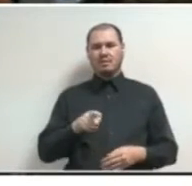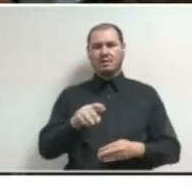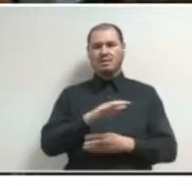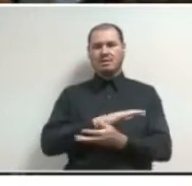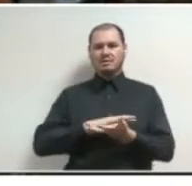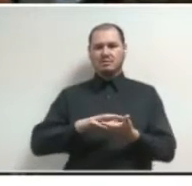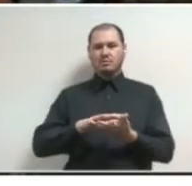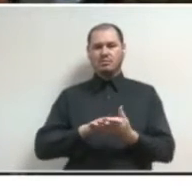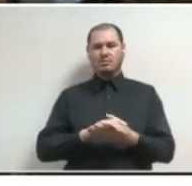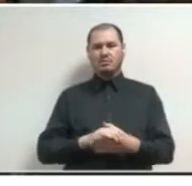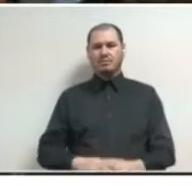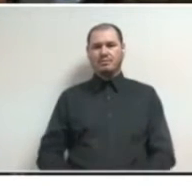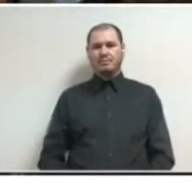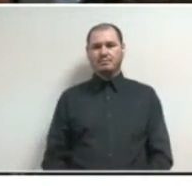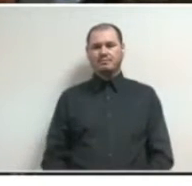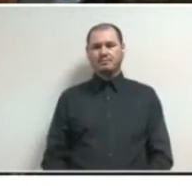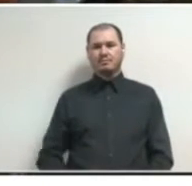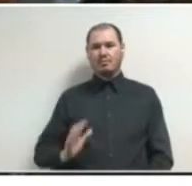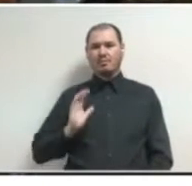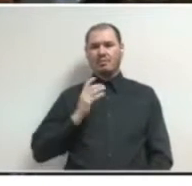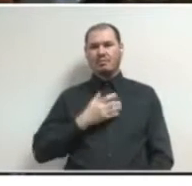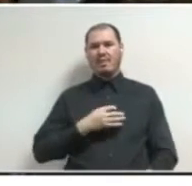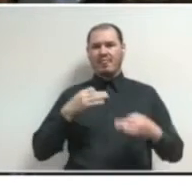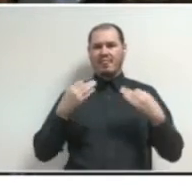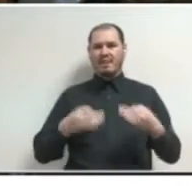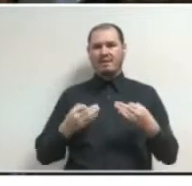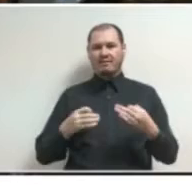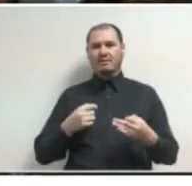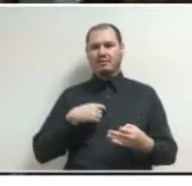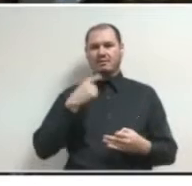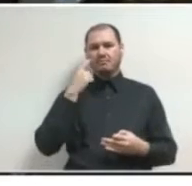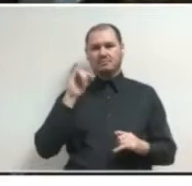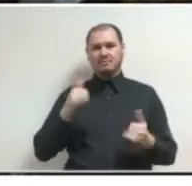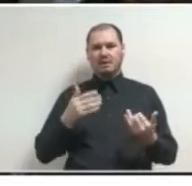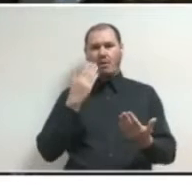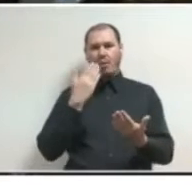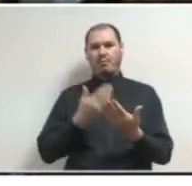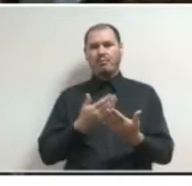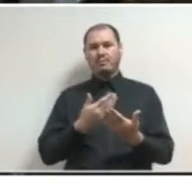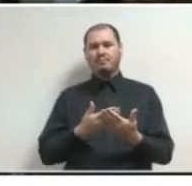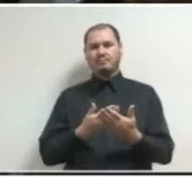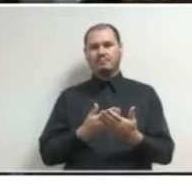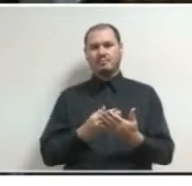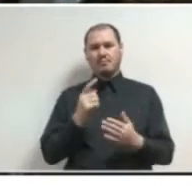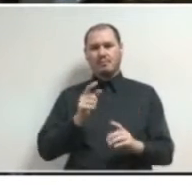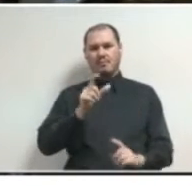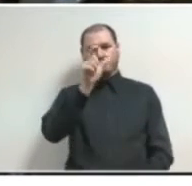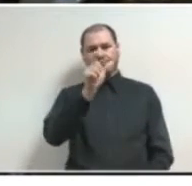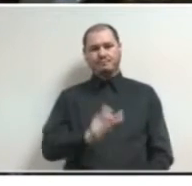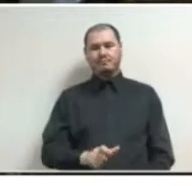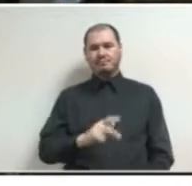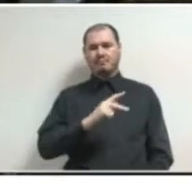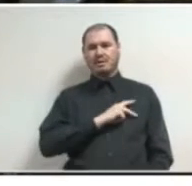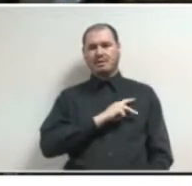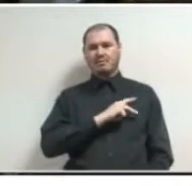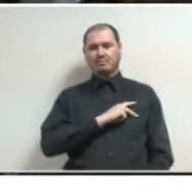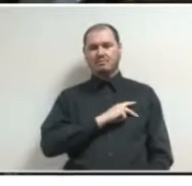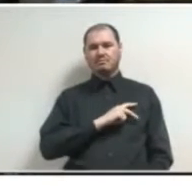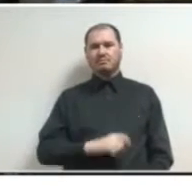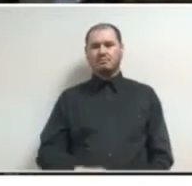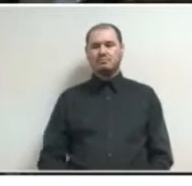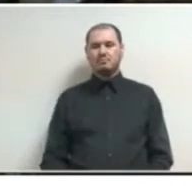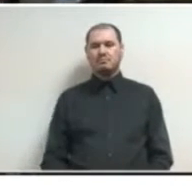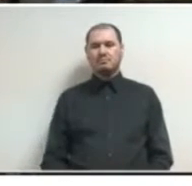que hay que determinar porque ya se nadie mantiene en la persona que ejerce la o que tenía